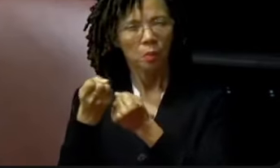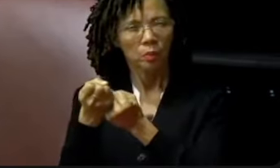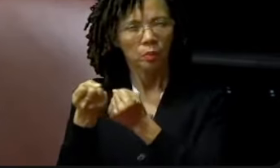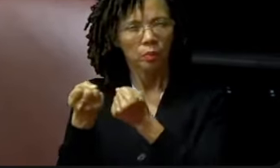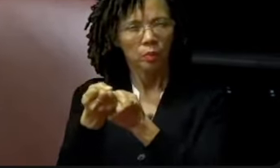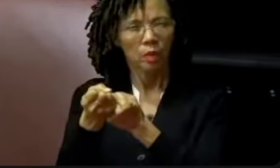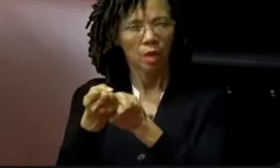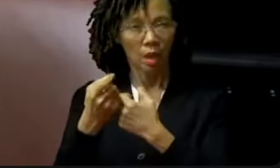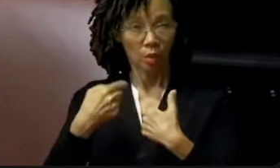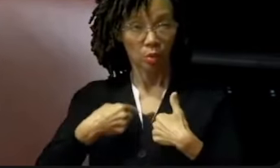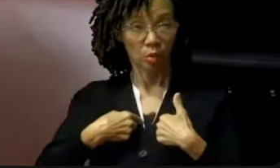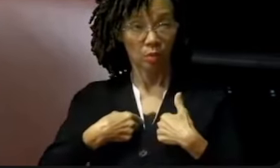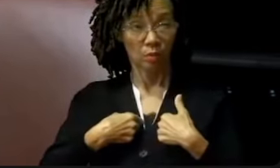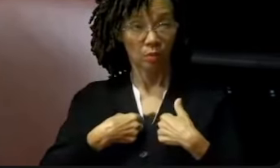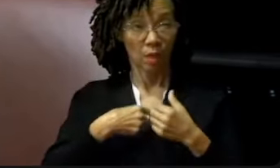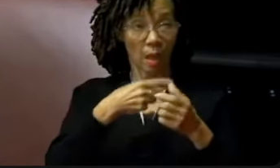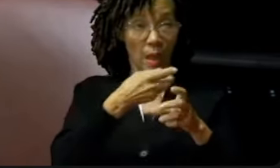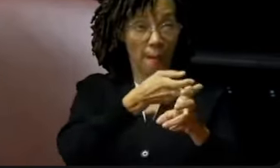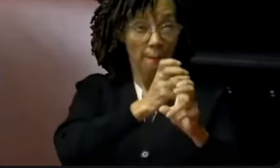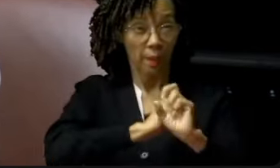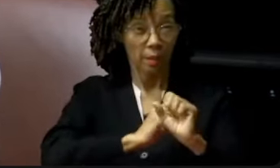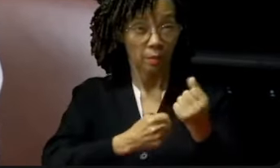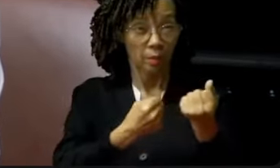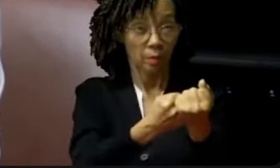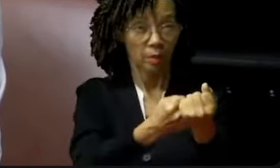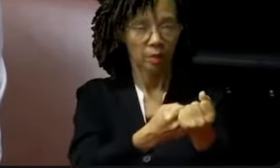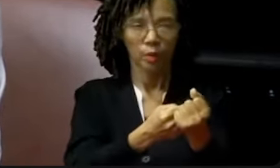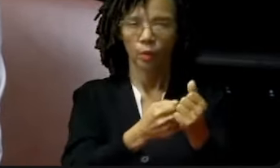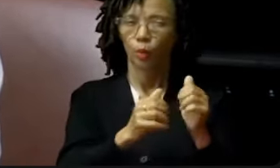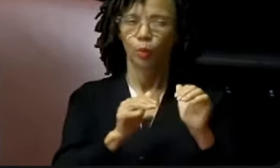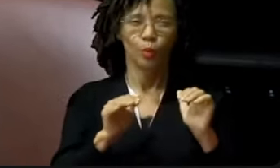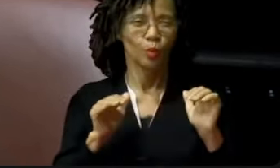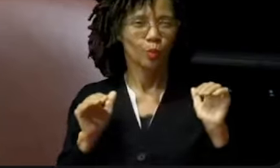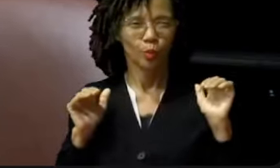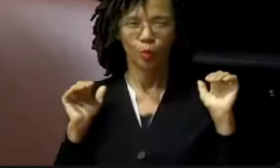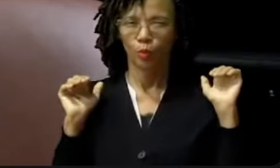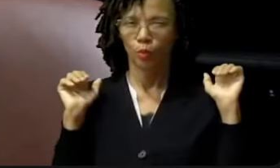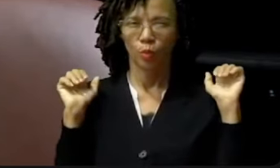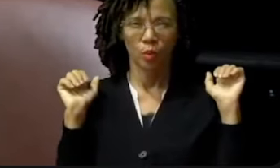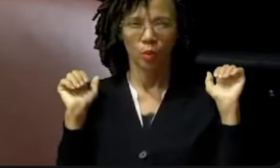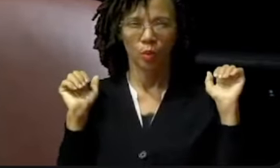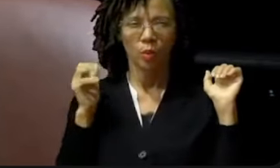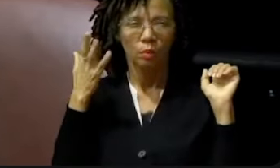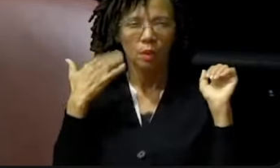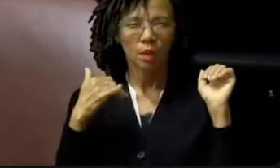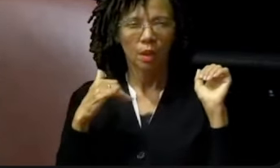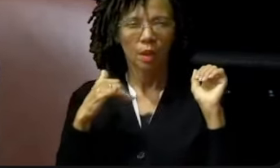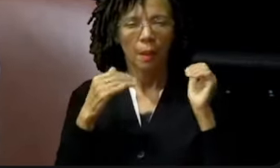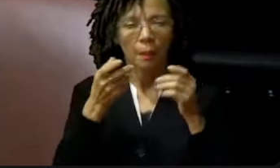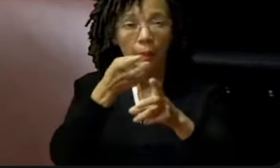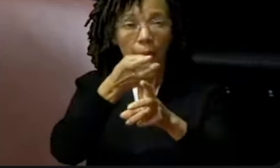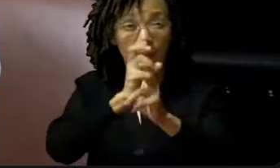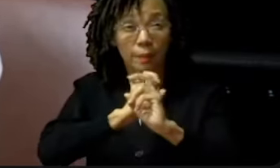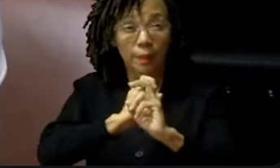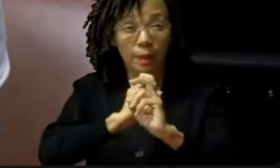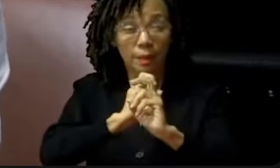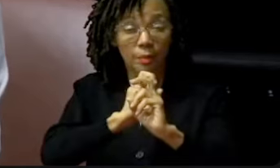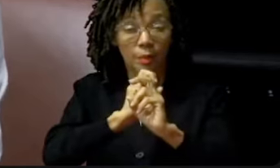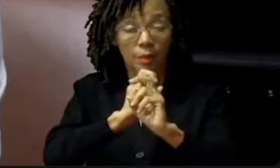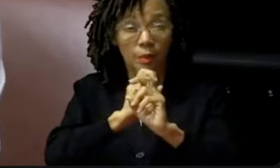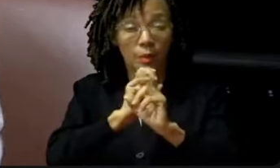convicciones, porque no puedo aprobar un préstamo que no me diga para qué va a ser usado, cuáles son